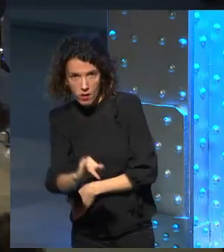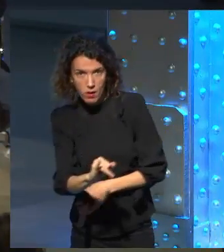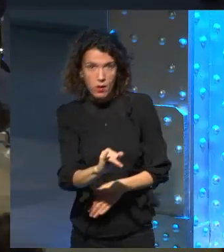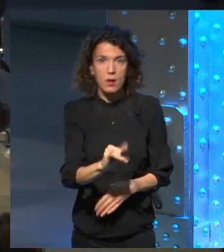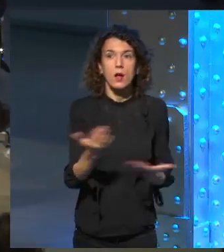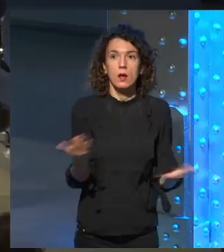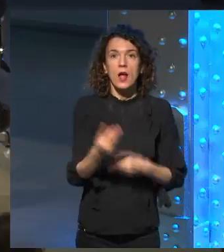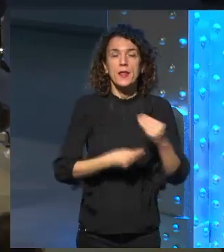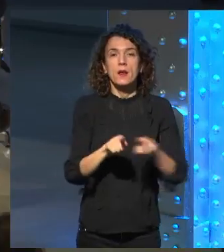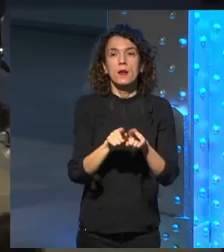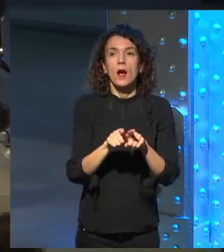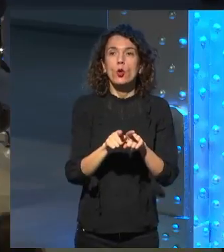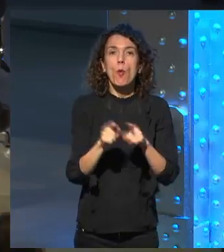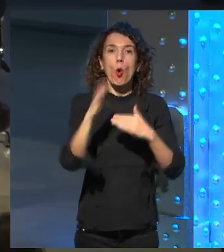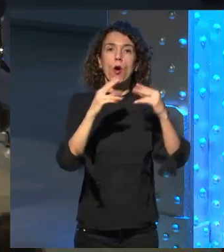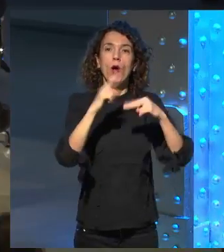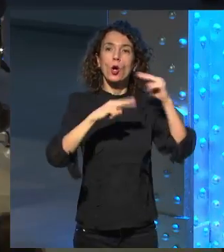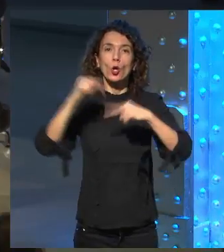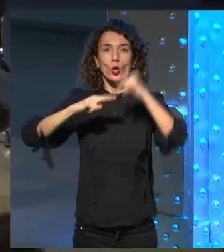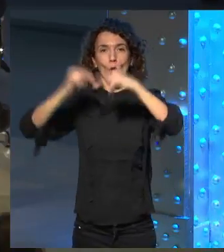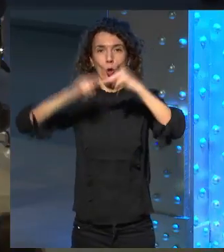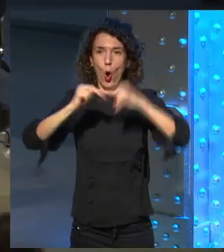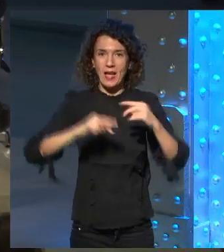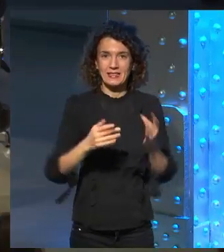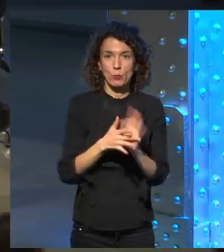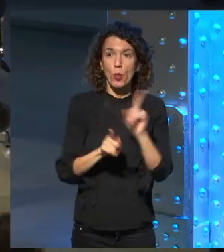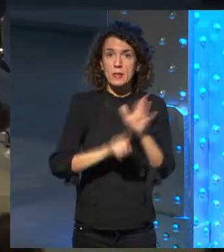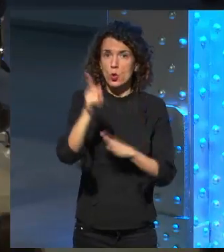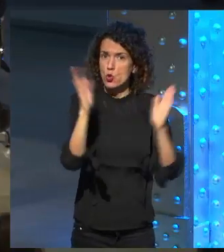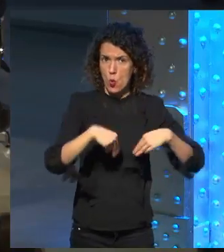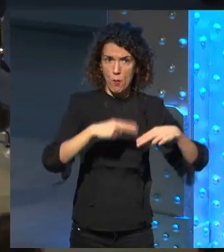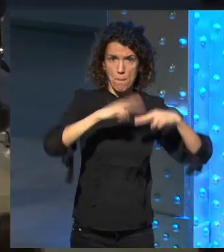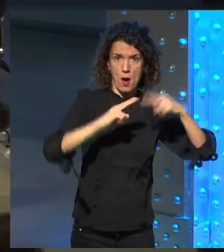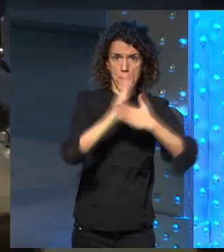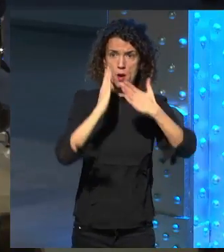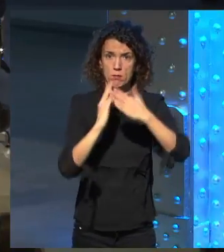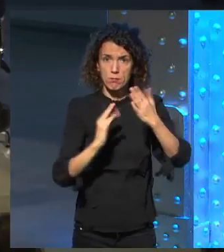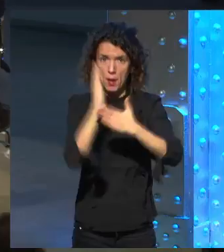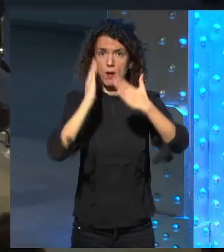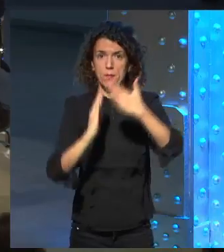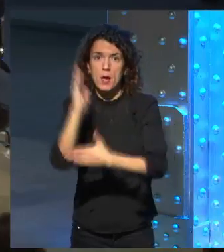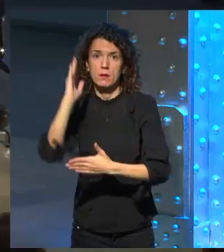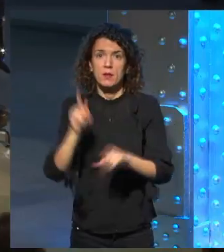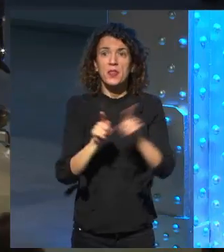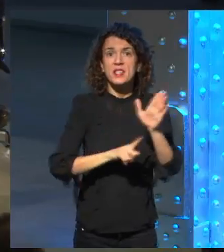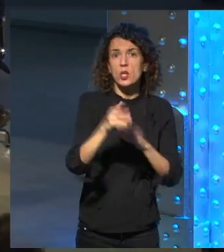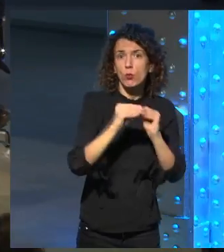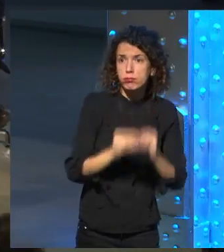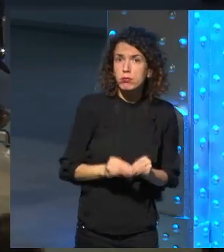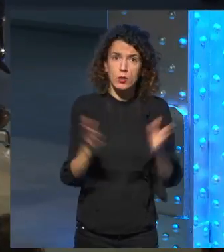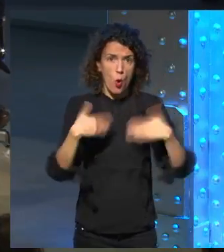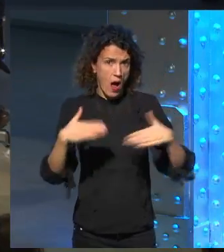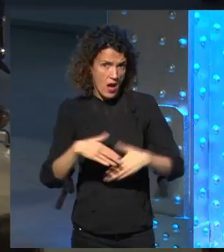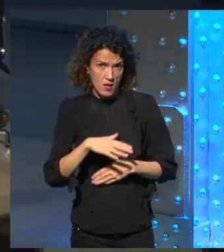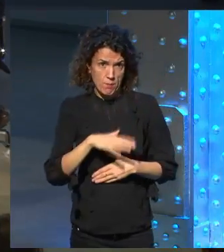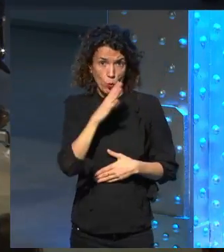entonces hace un collage de alguna manera, porque no hay desarrollo prácticamente ninguno en ese movimiento, no hay un desarrollo motívico,